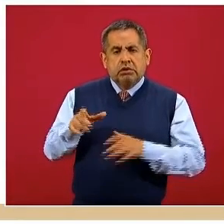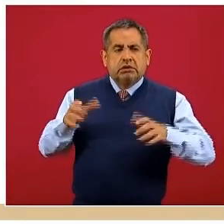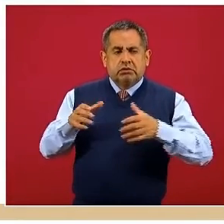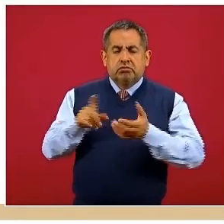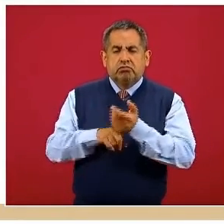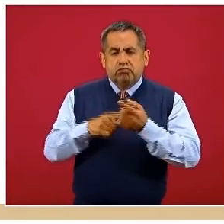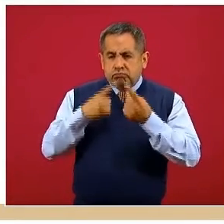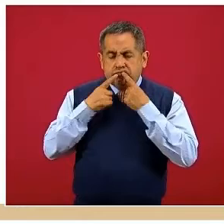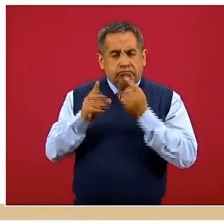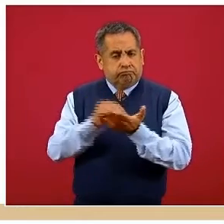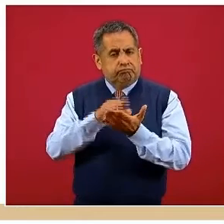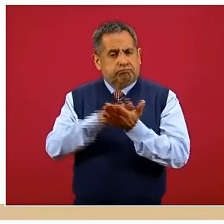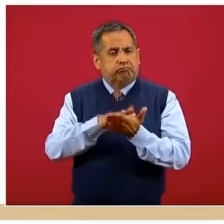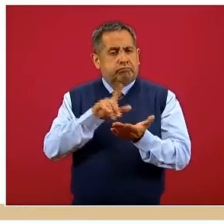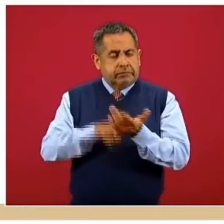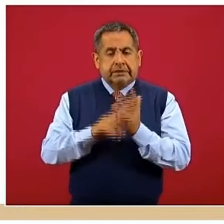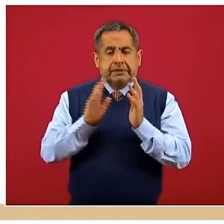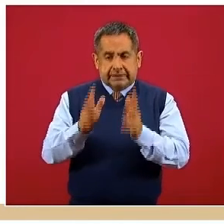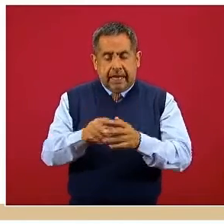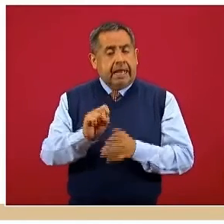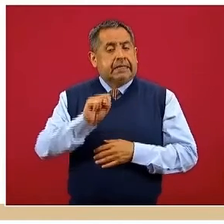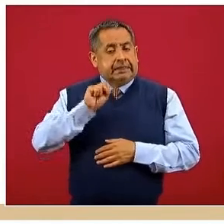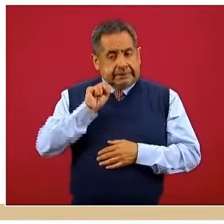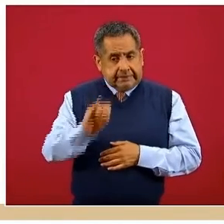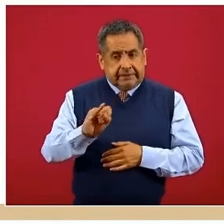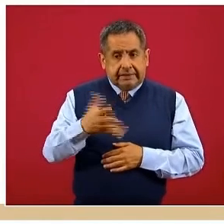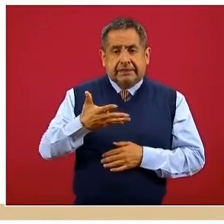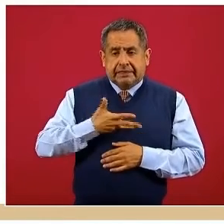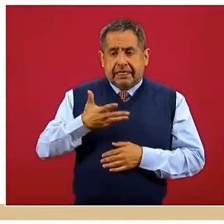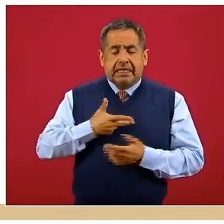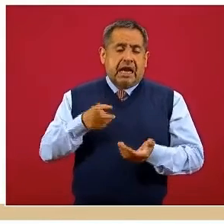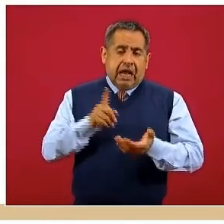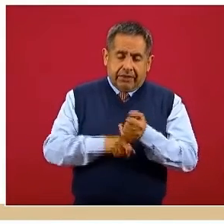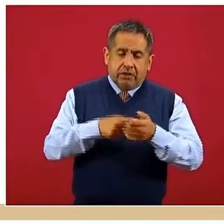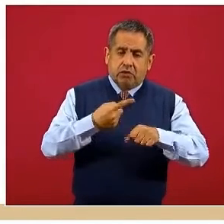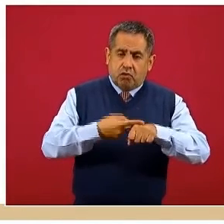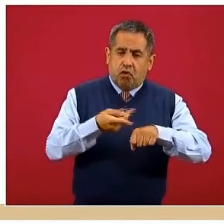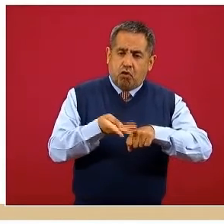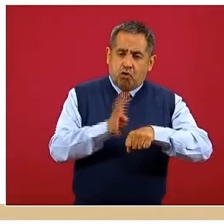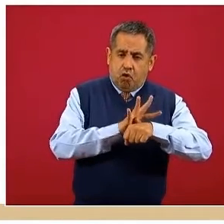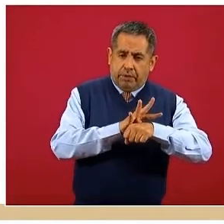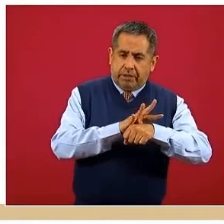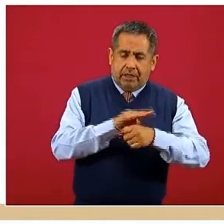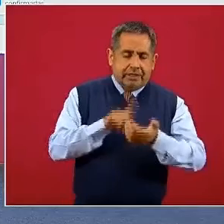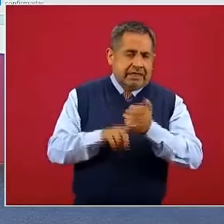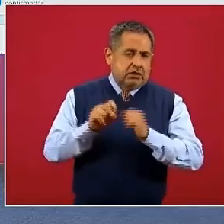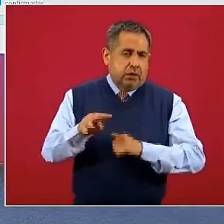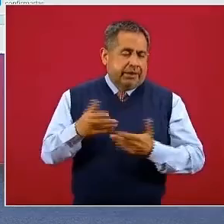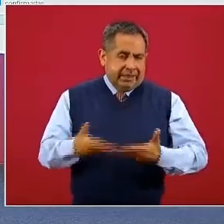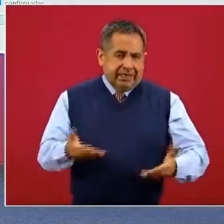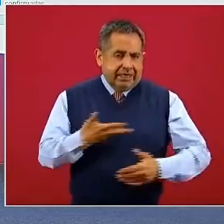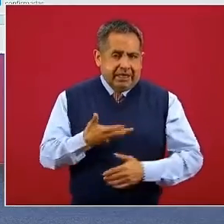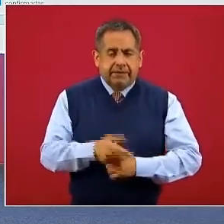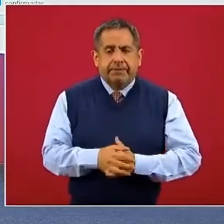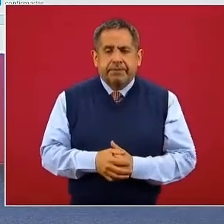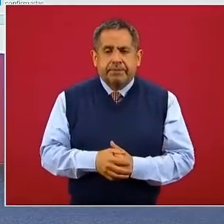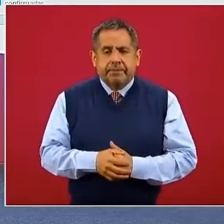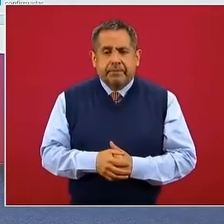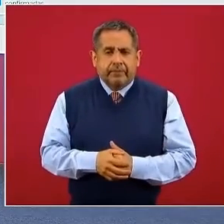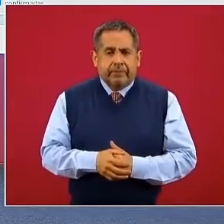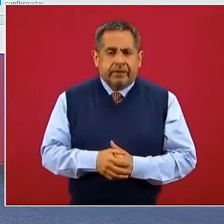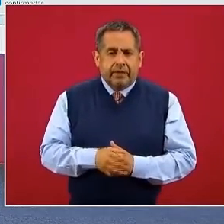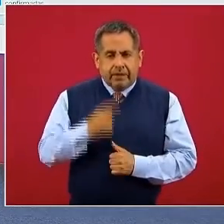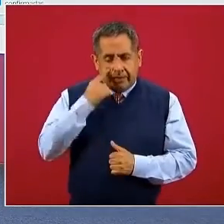ya fueron clasificadas como casos confirmados de COVID-19 hasta el momento. Pueden ver que el